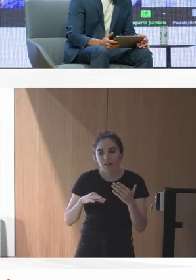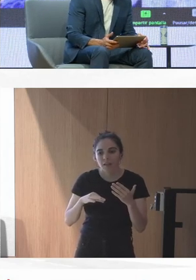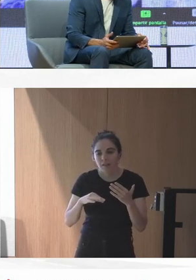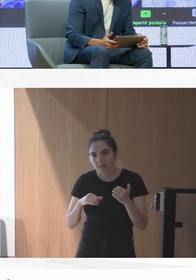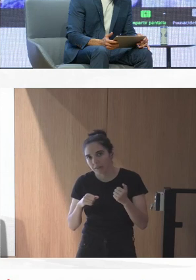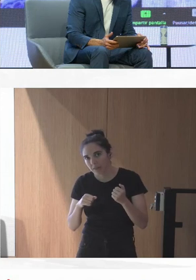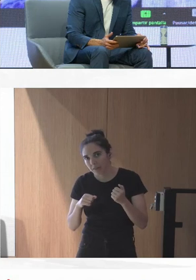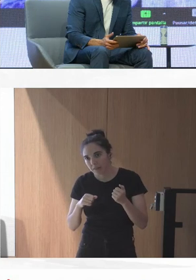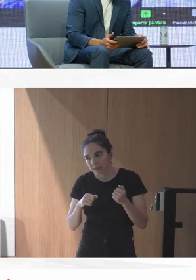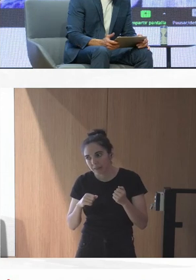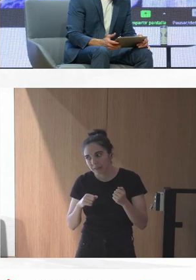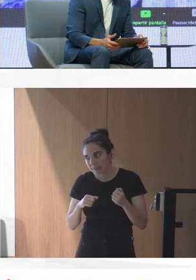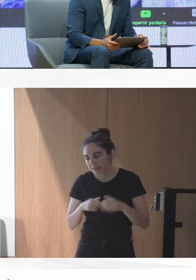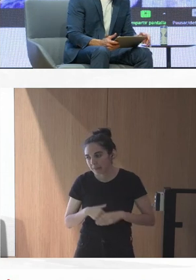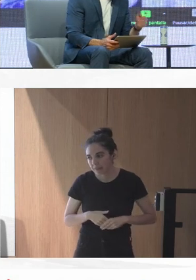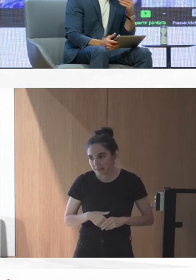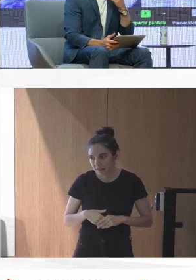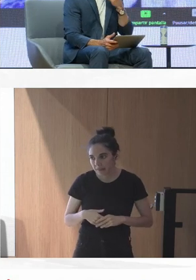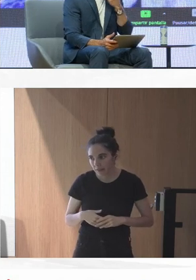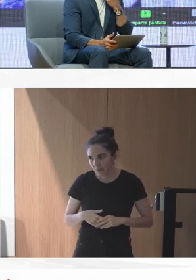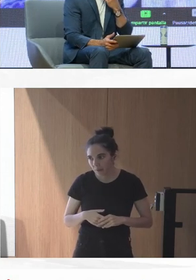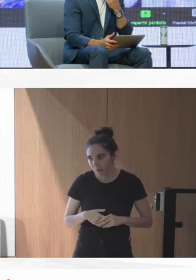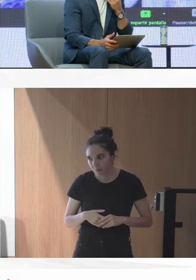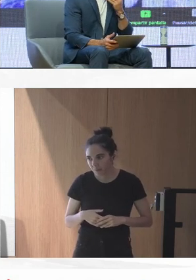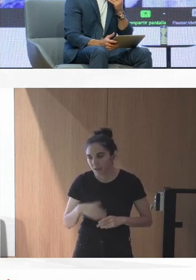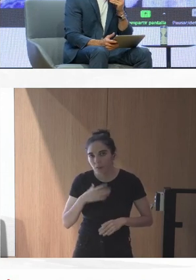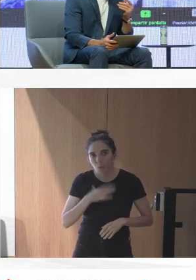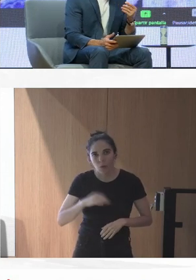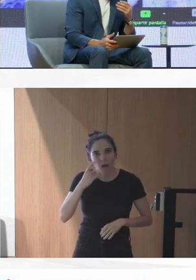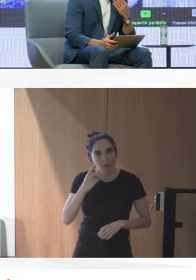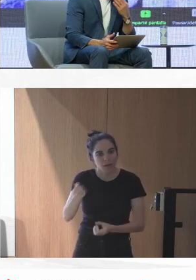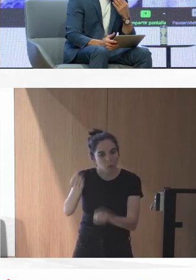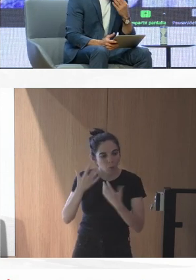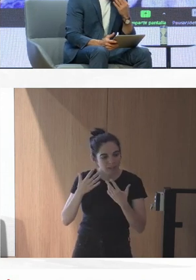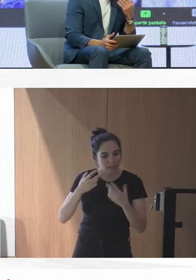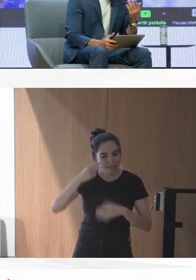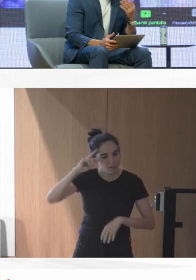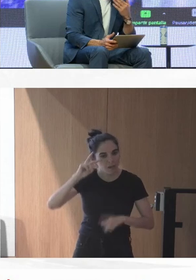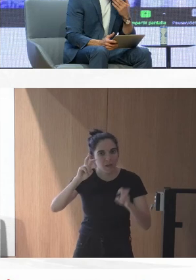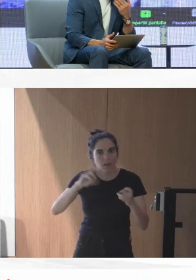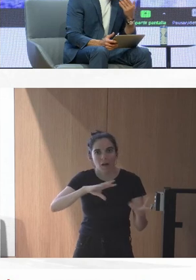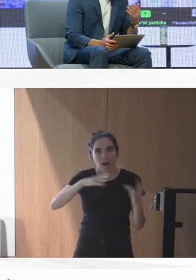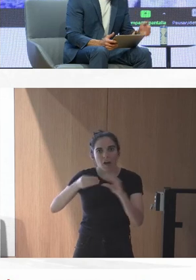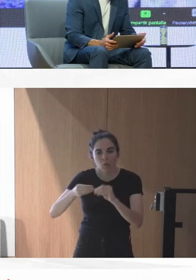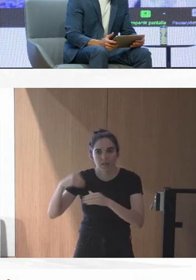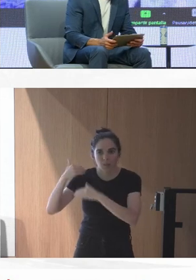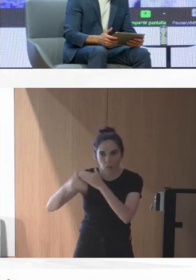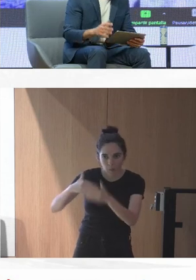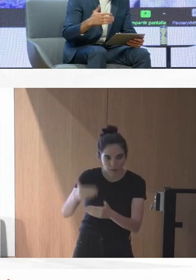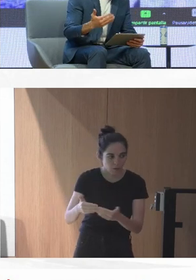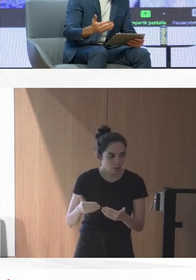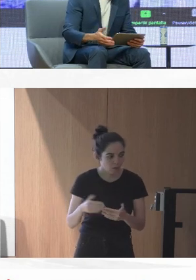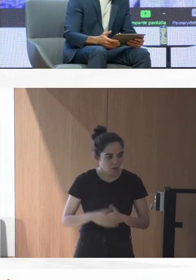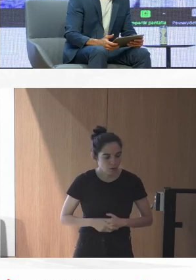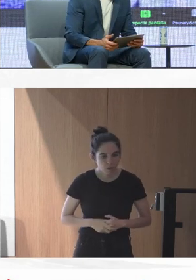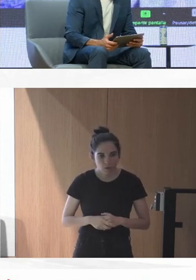si es posible que nos comente la experiencia con respecto a los ajustes de procedimiento o en